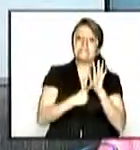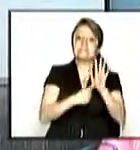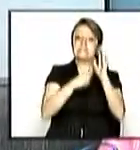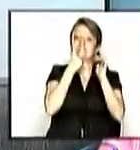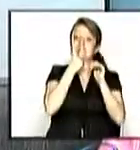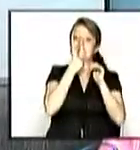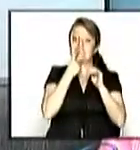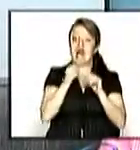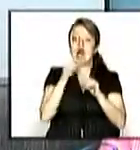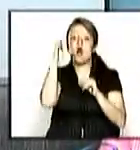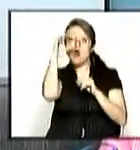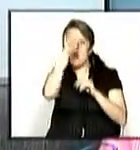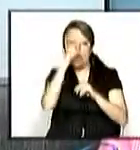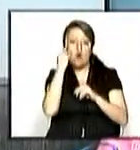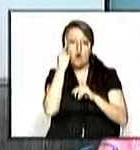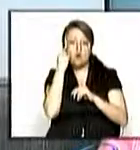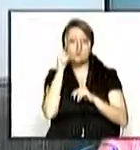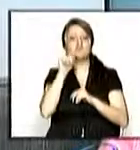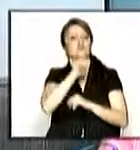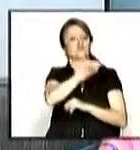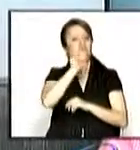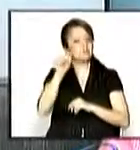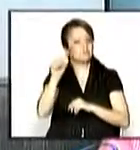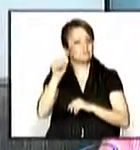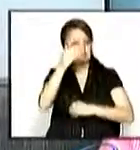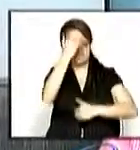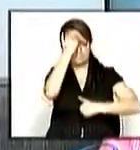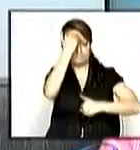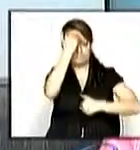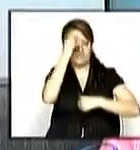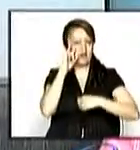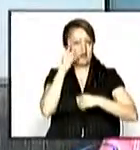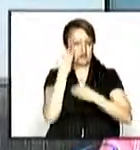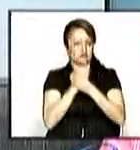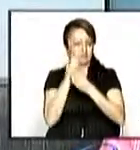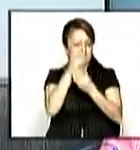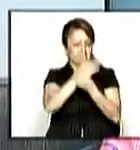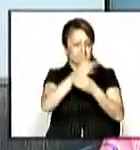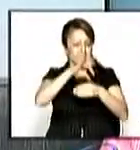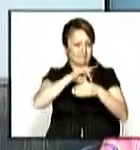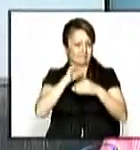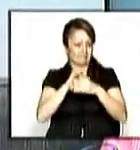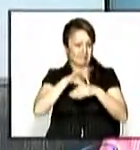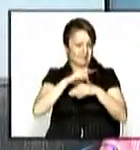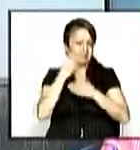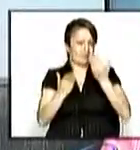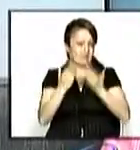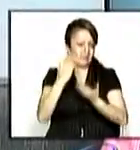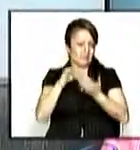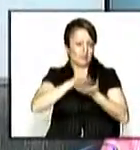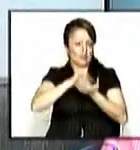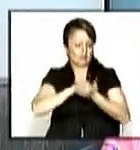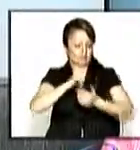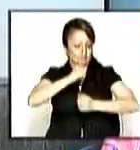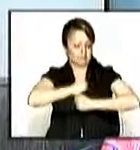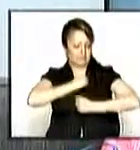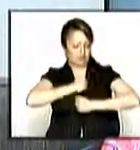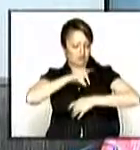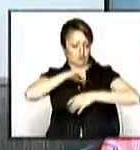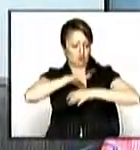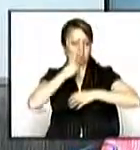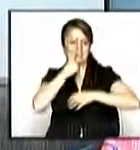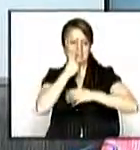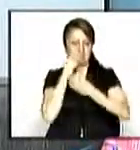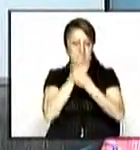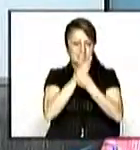eso tenemos que ser muy conscientes de qué acto odontológico tenemos que hacer en nuestros pacientes y saber a qué